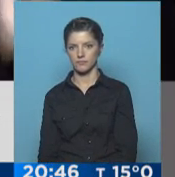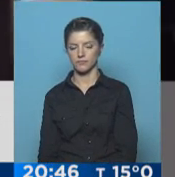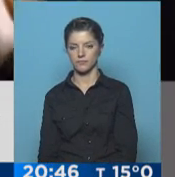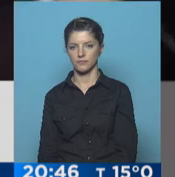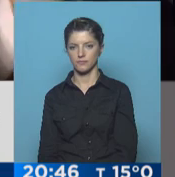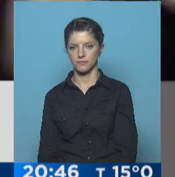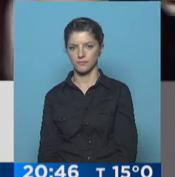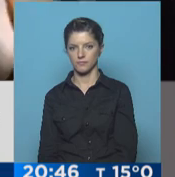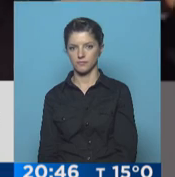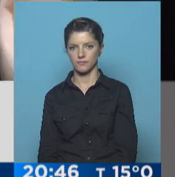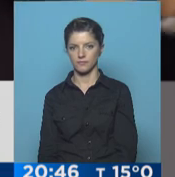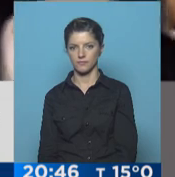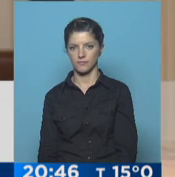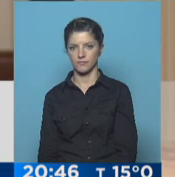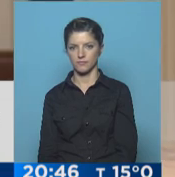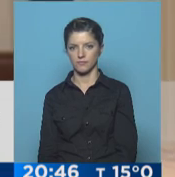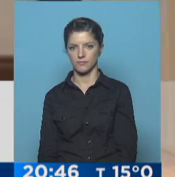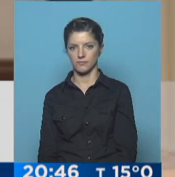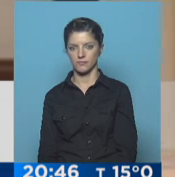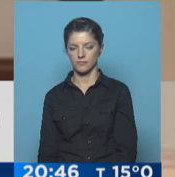Y me acuerdo.